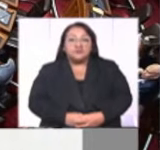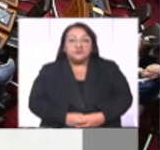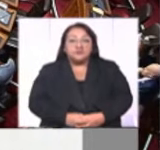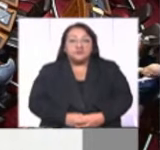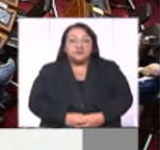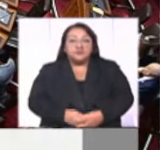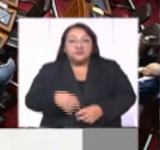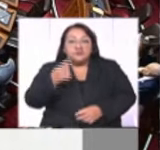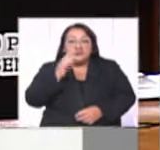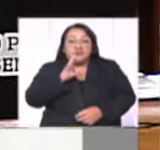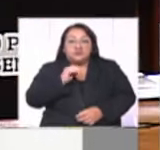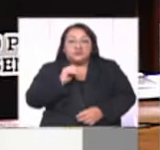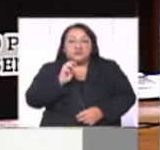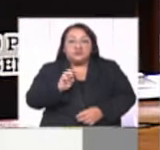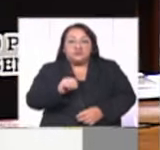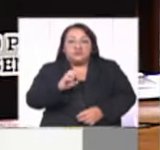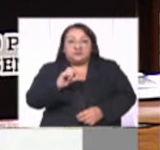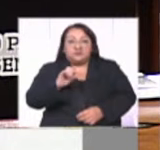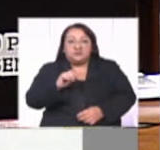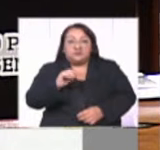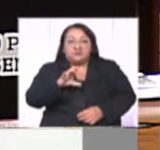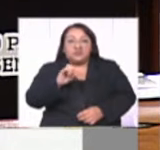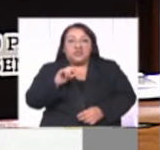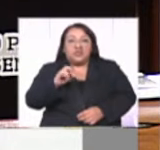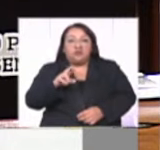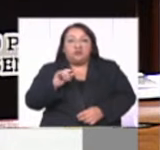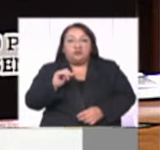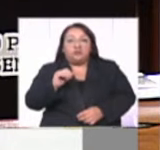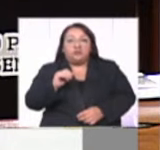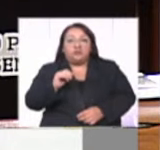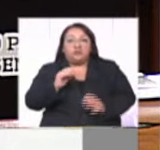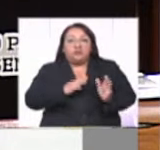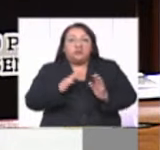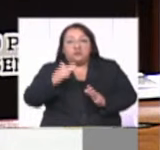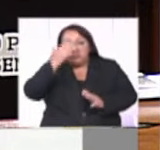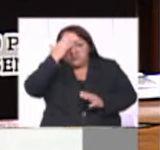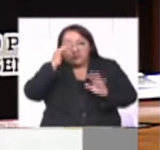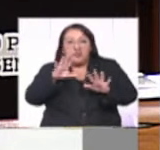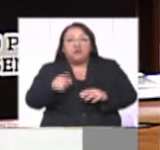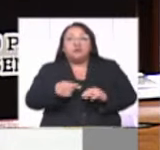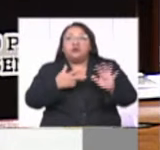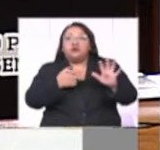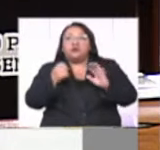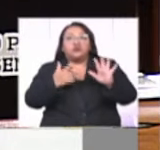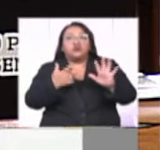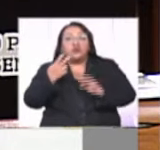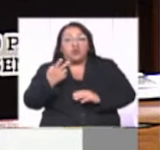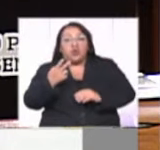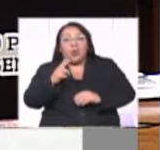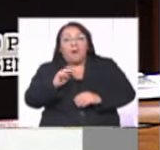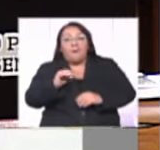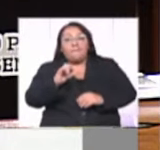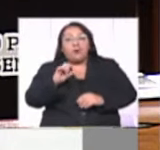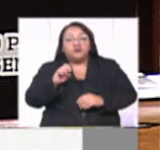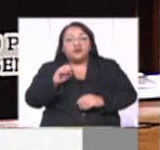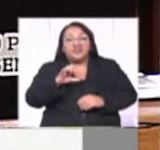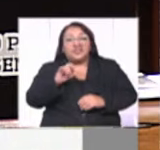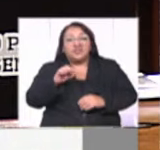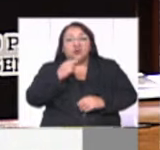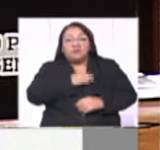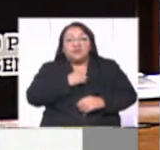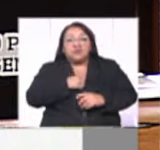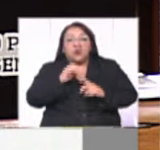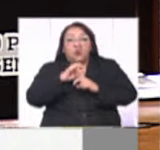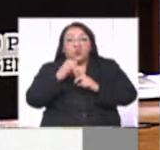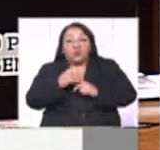Para tratar la moción de censura contenida en la moción de orden del día 10.882, moción de censura a la ministra de Cultura,